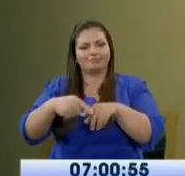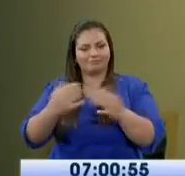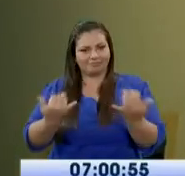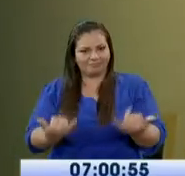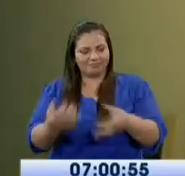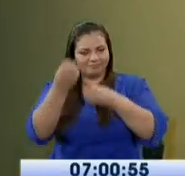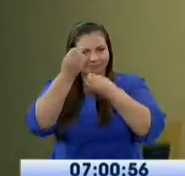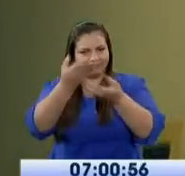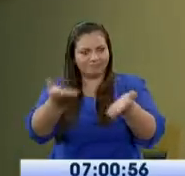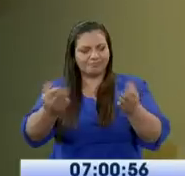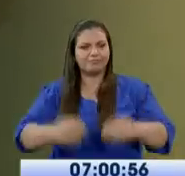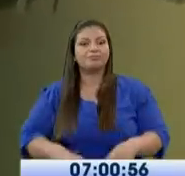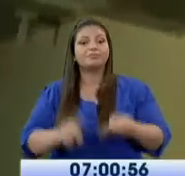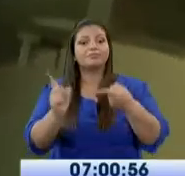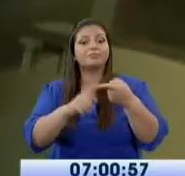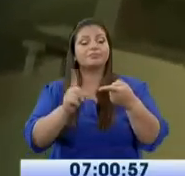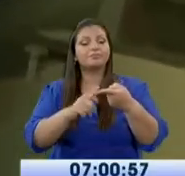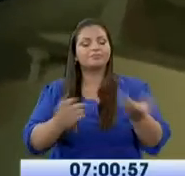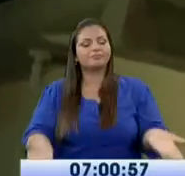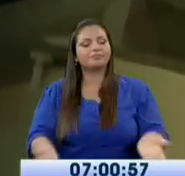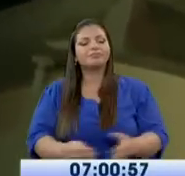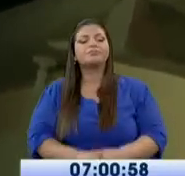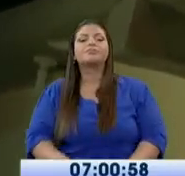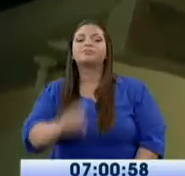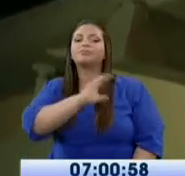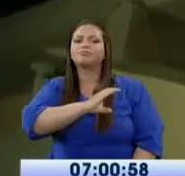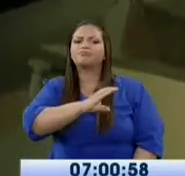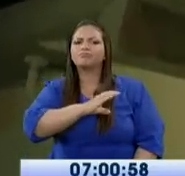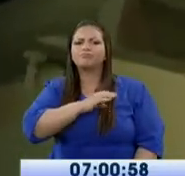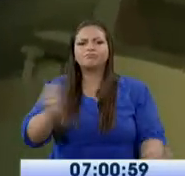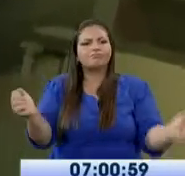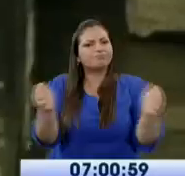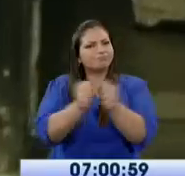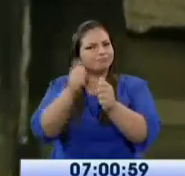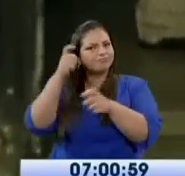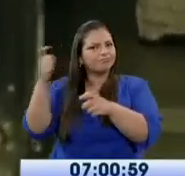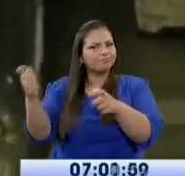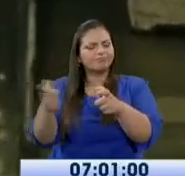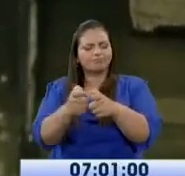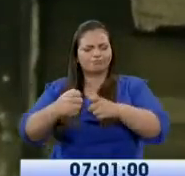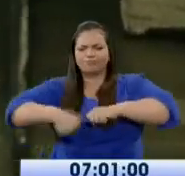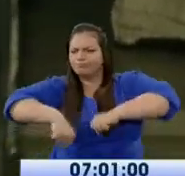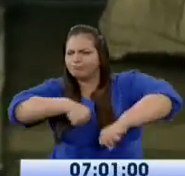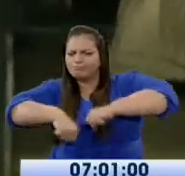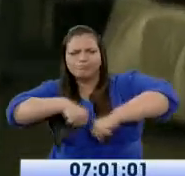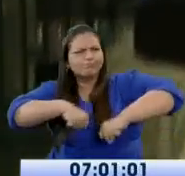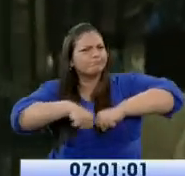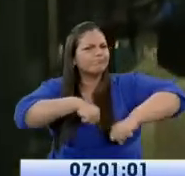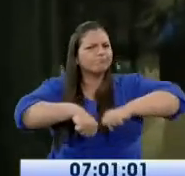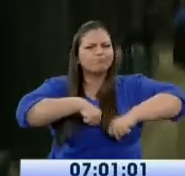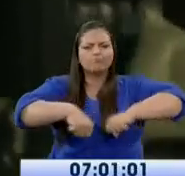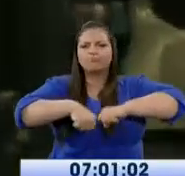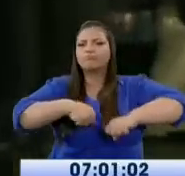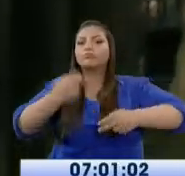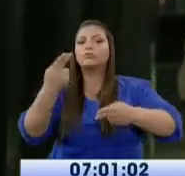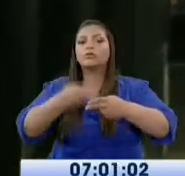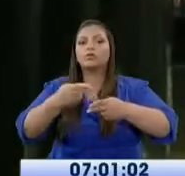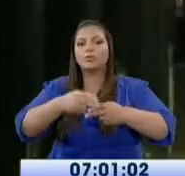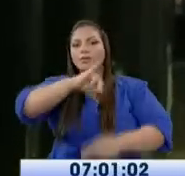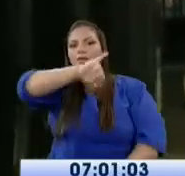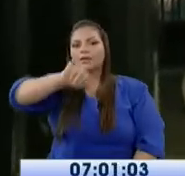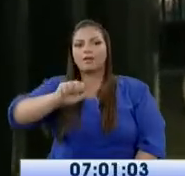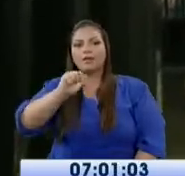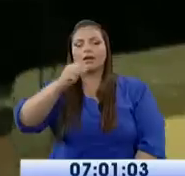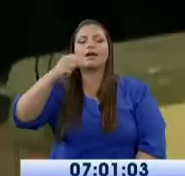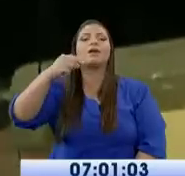Guayaquil. Inicio contándoles que la Policía Nacional, en coordinación con la Fiscalía, realizó el operativo denominado Jaque